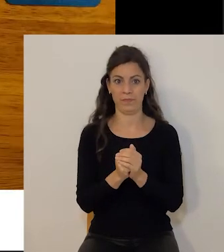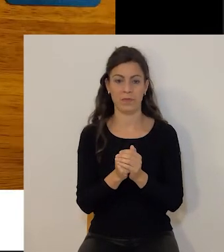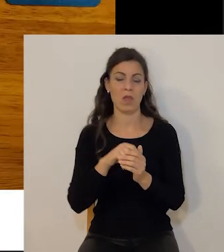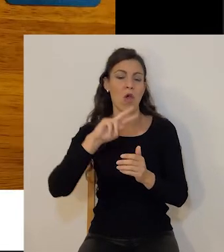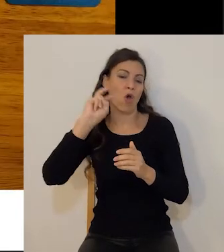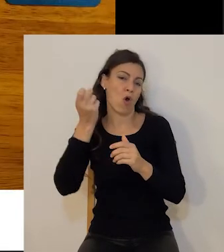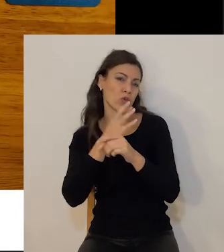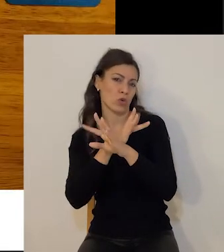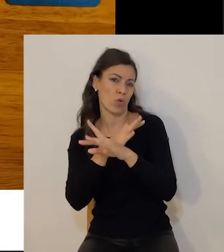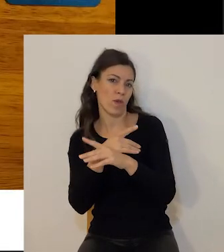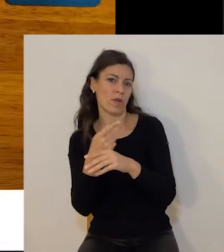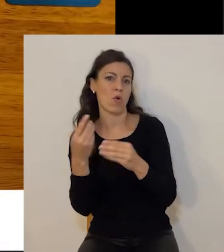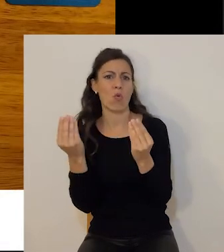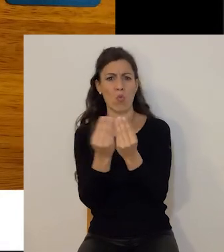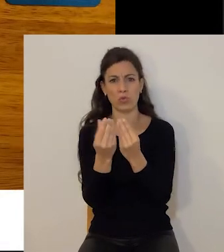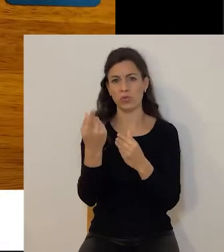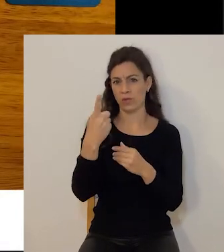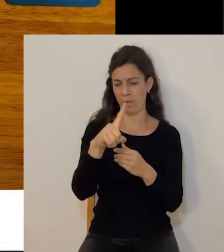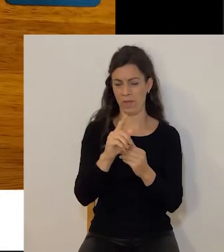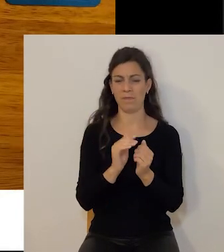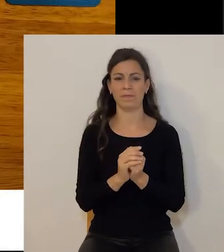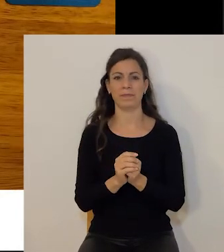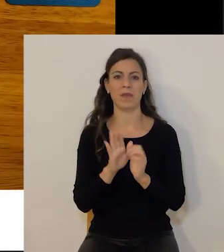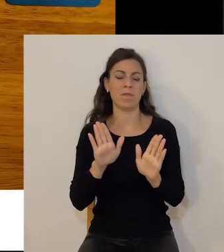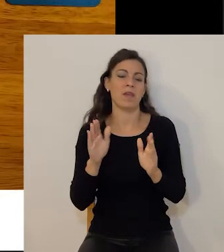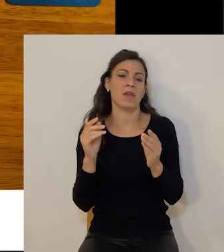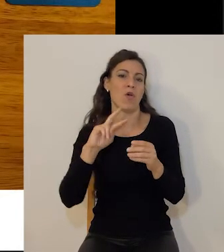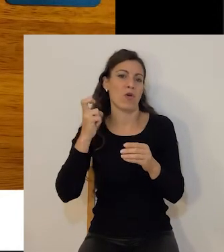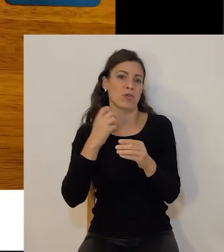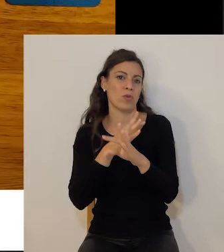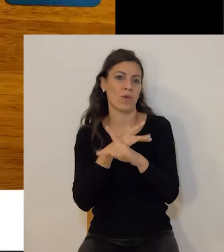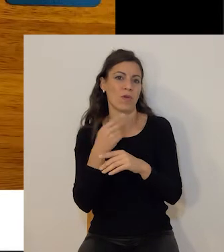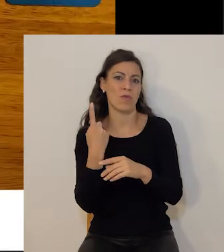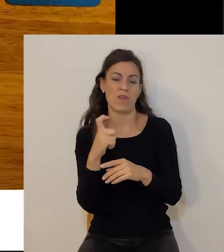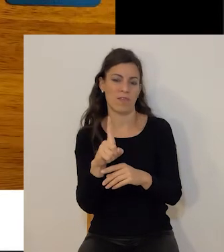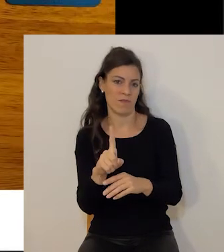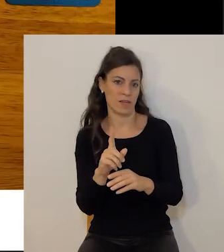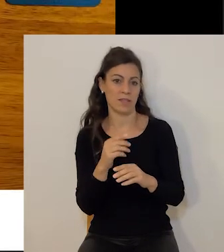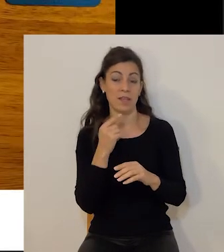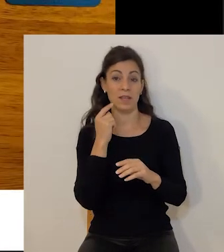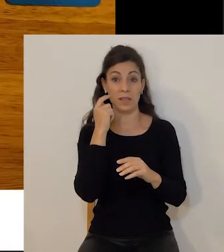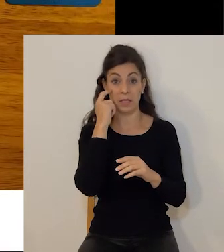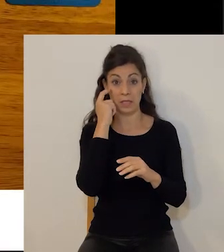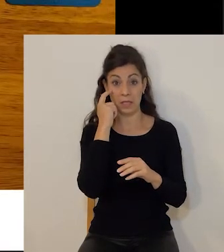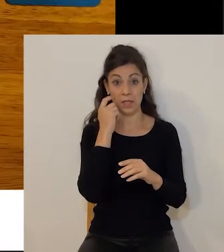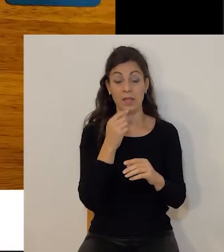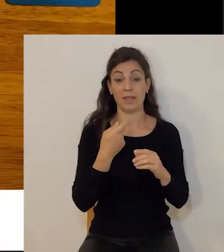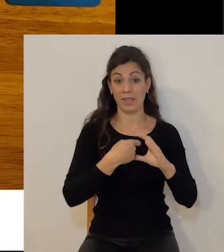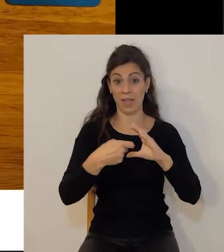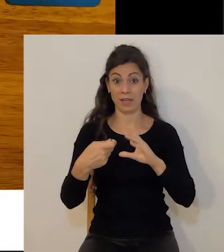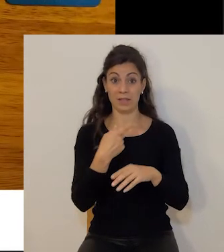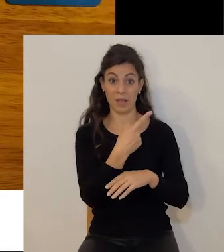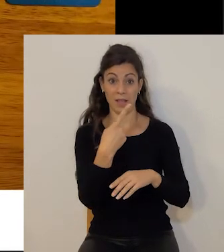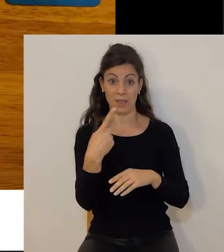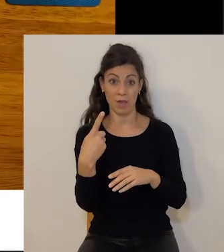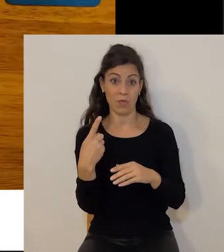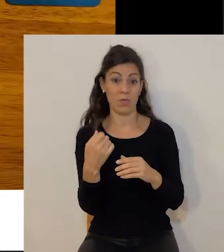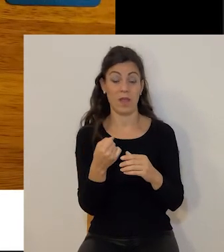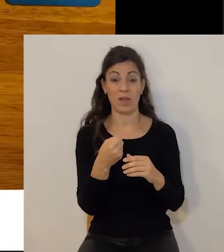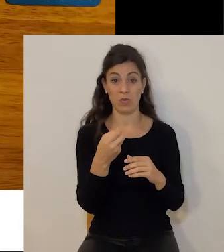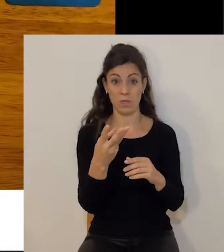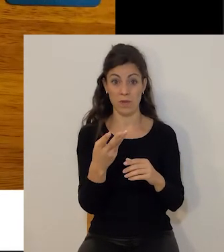otro juego, pero no hace falta otro juego. Pones un número a cada carta y tienen que elegir cómo crees que se siente ese